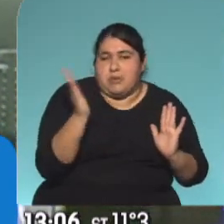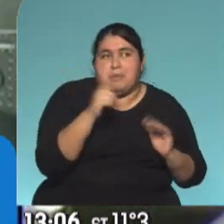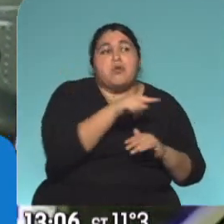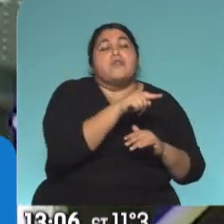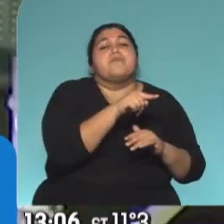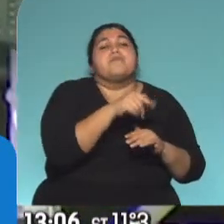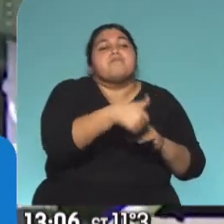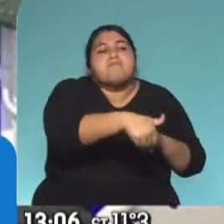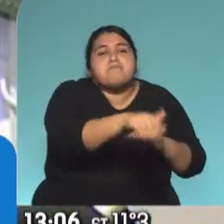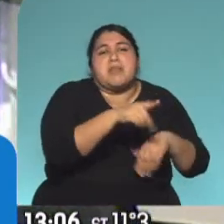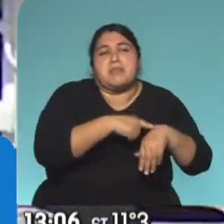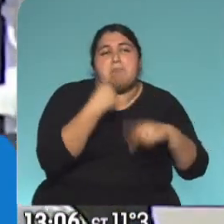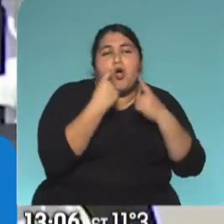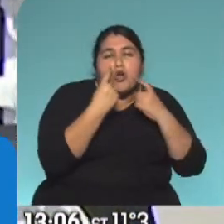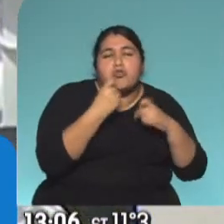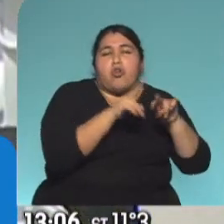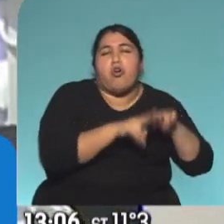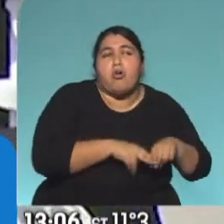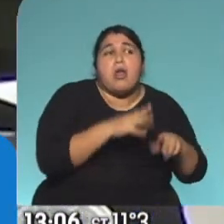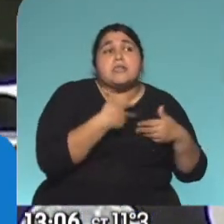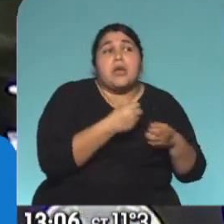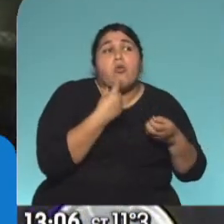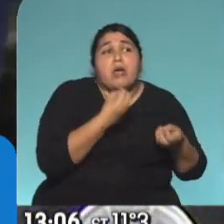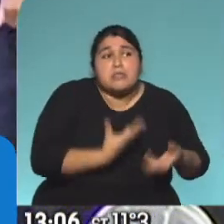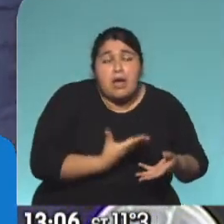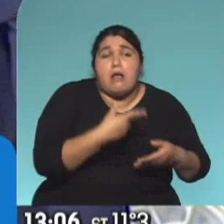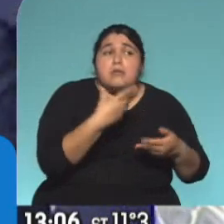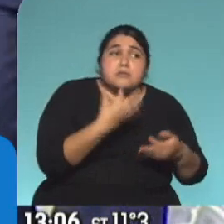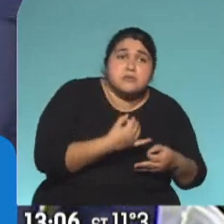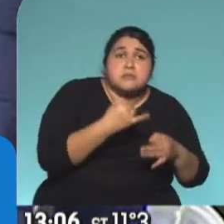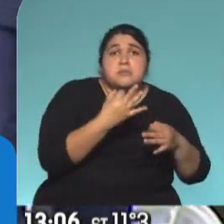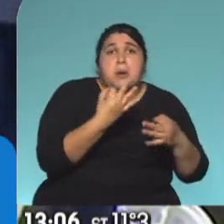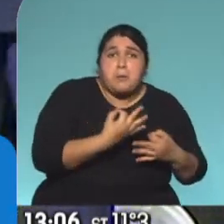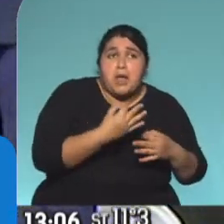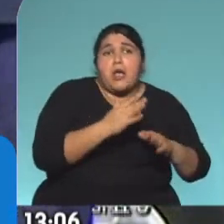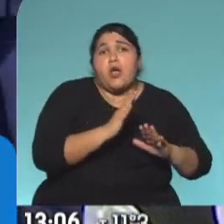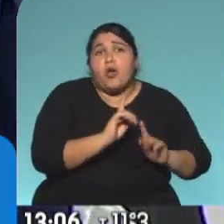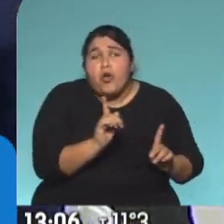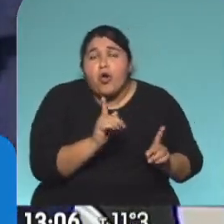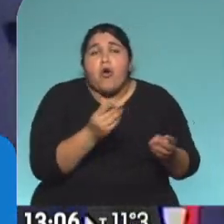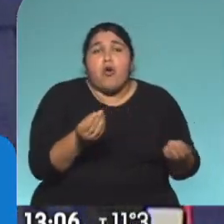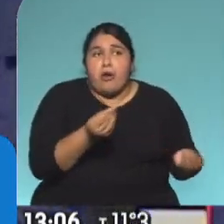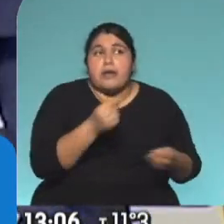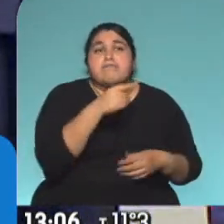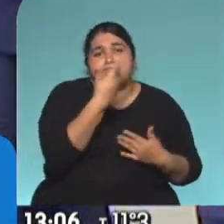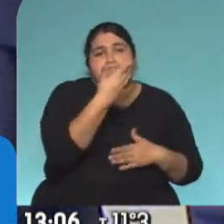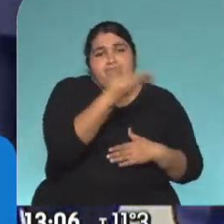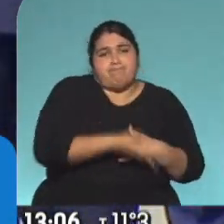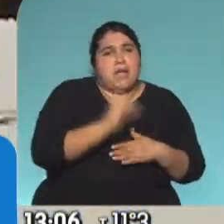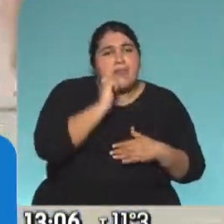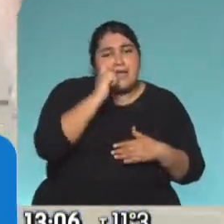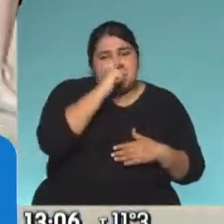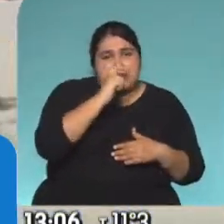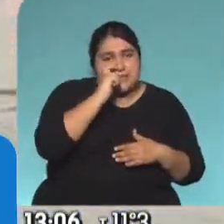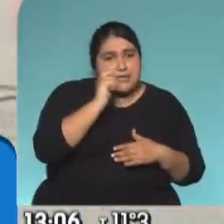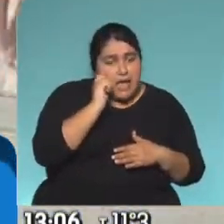mantener los controles sobre su salud para ver si efectivamente, digamos, estamos hablando de un candidato de 77 años, el